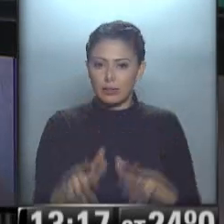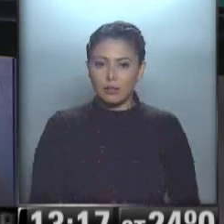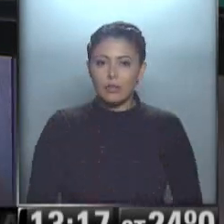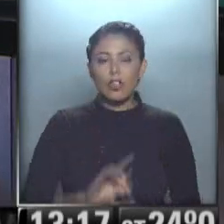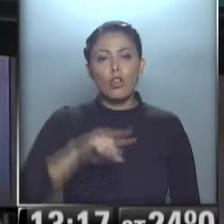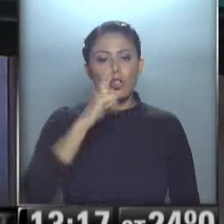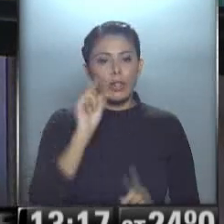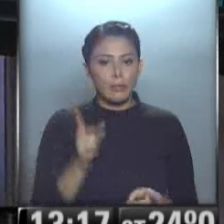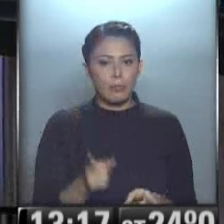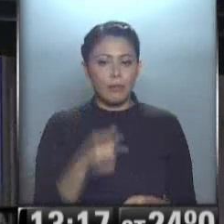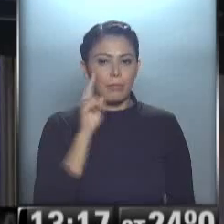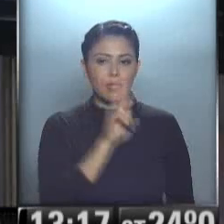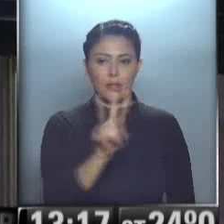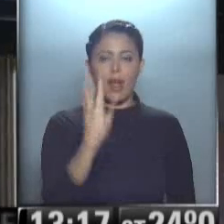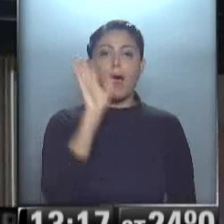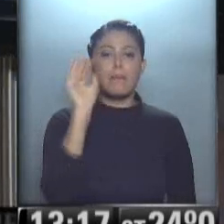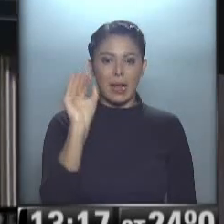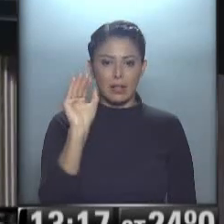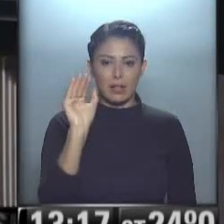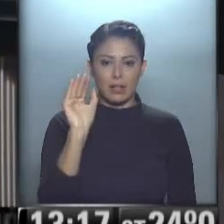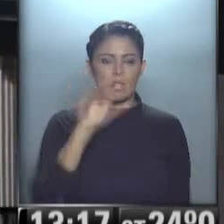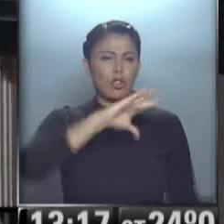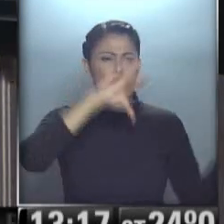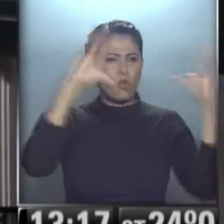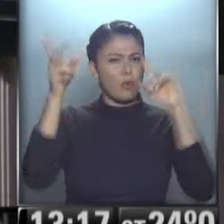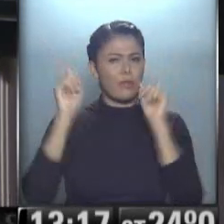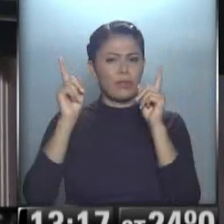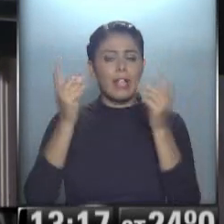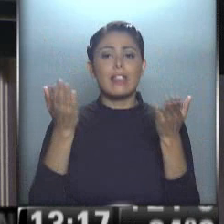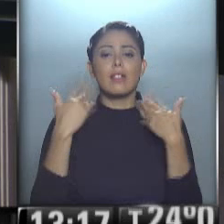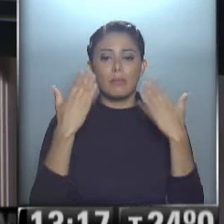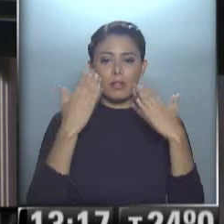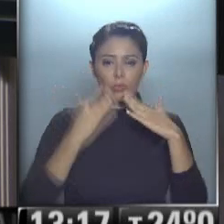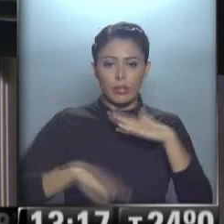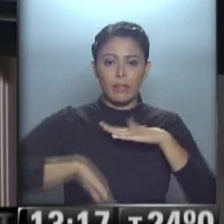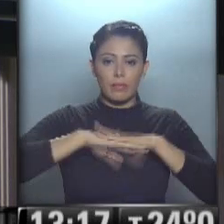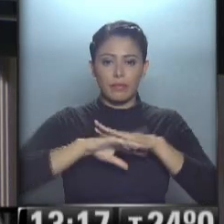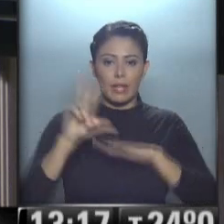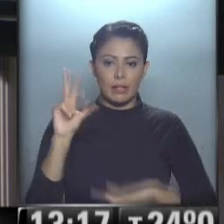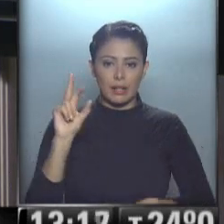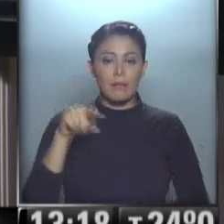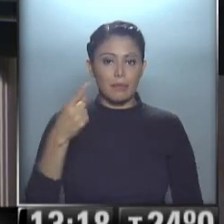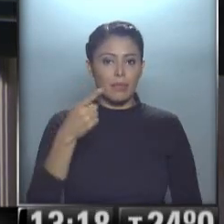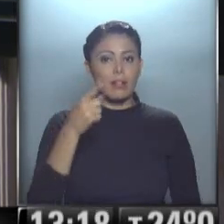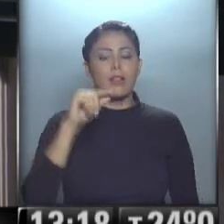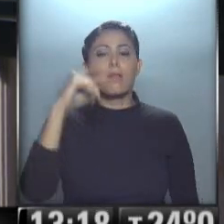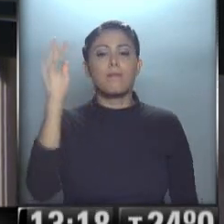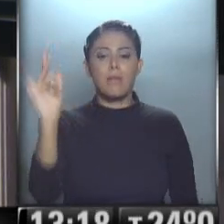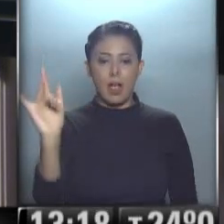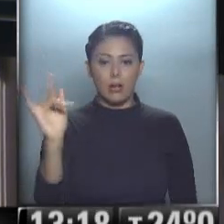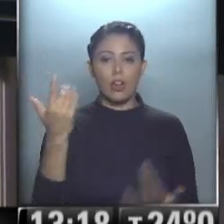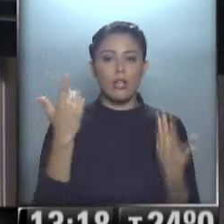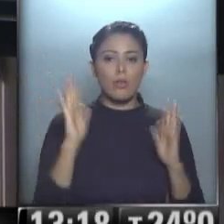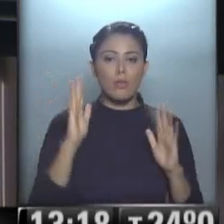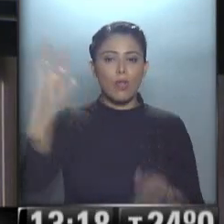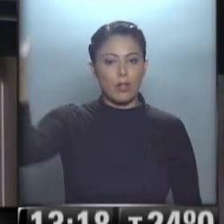los próximos días. Fíjense, el martes, muchísima nubosidad. La temperatura llega a 30 grados mañana. El miércoles,